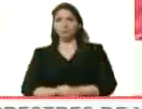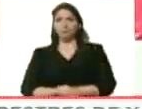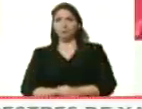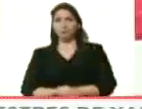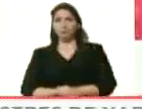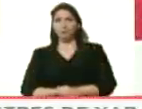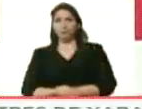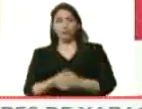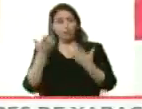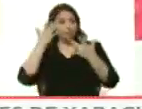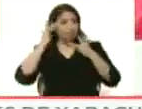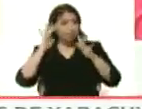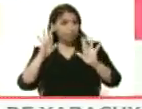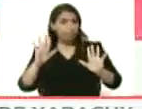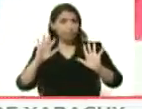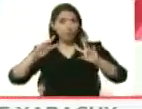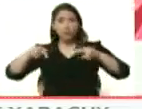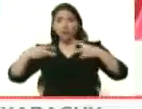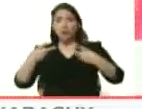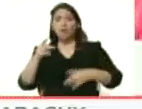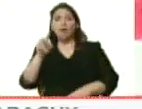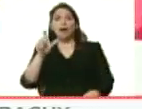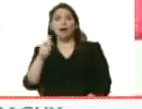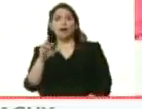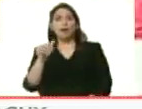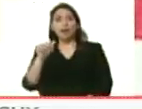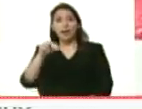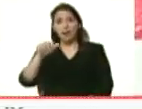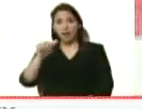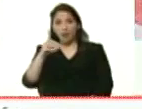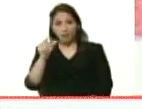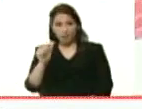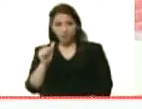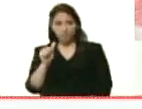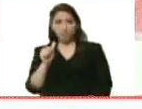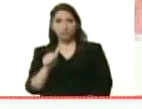muy posible que la Nueva Granada